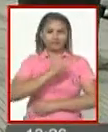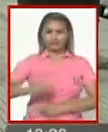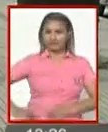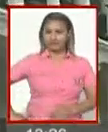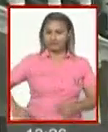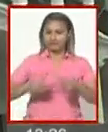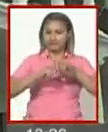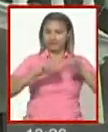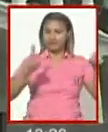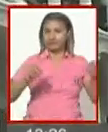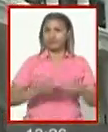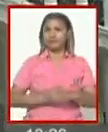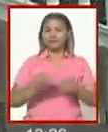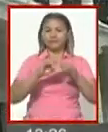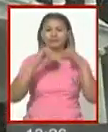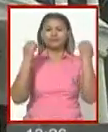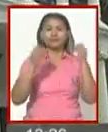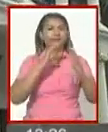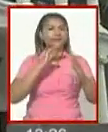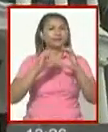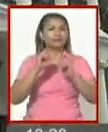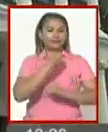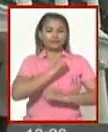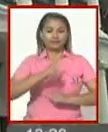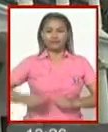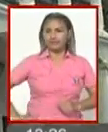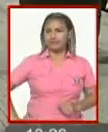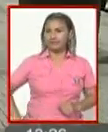municipal, sin embargo, desde el equipo de comunicación de la